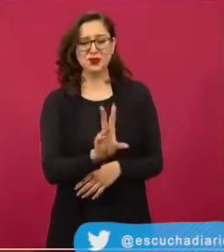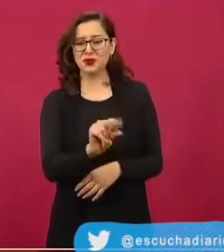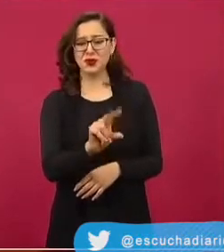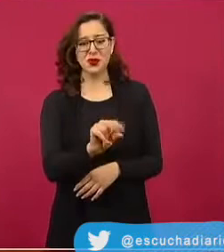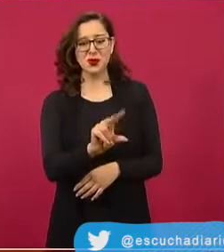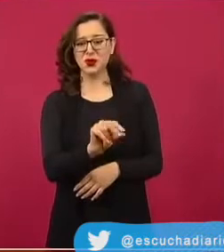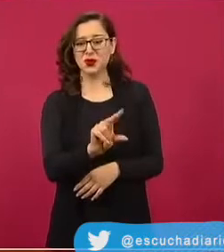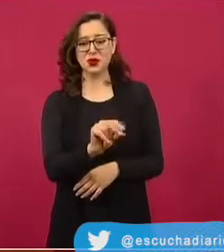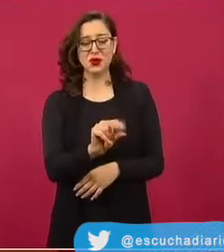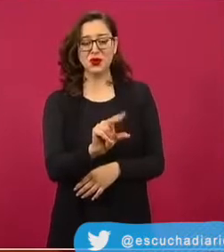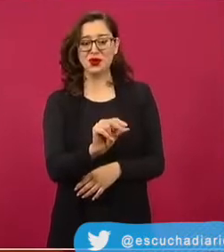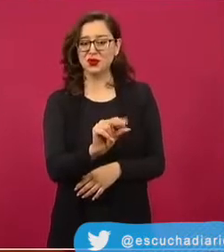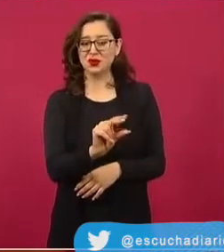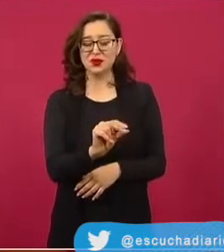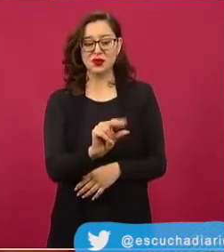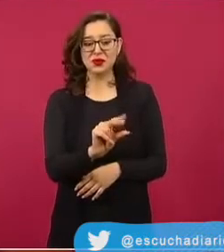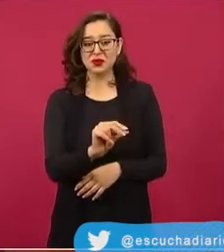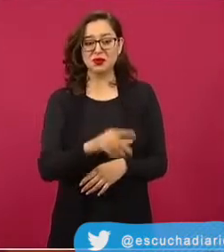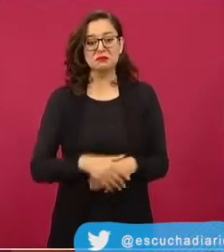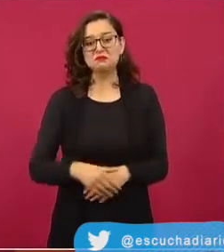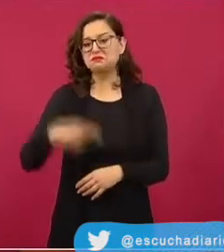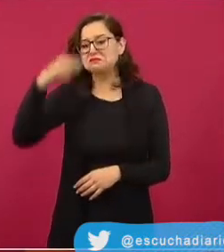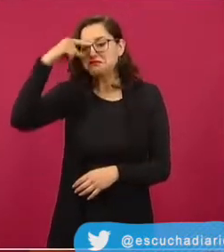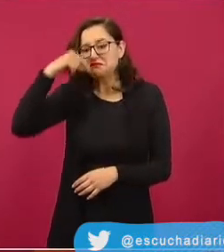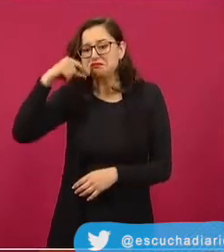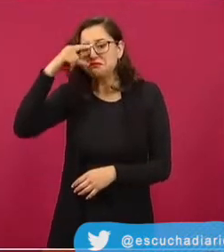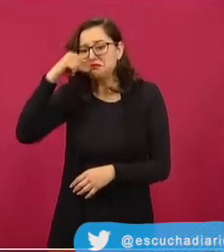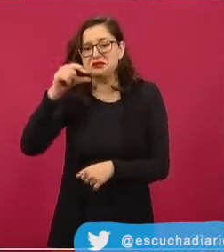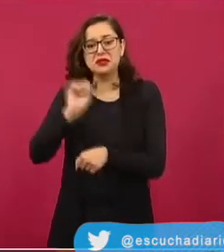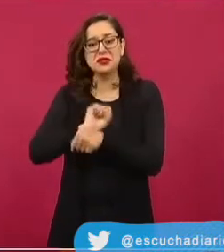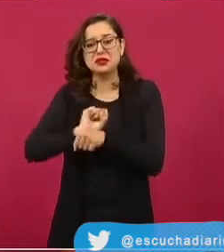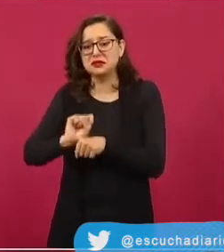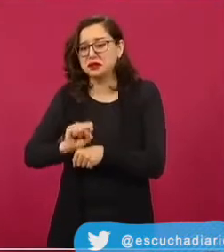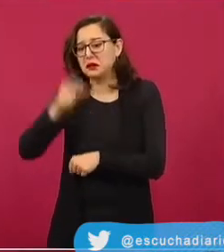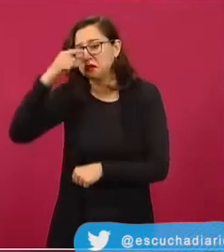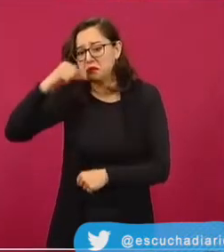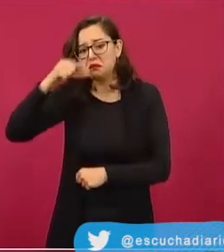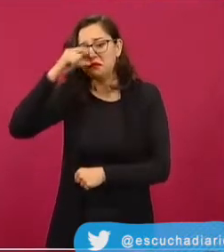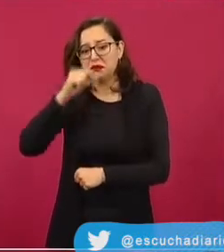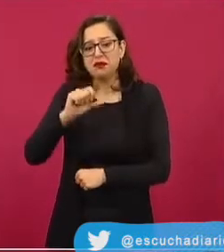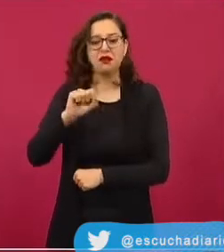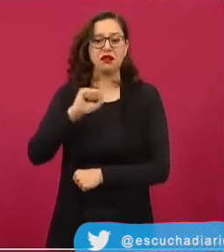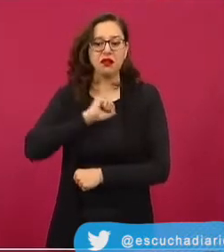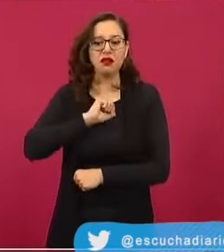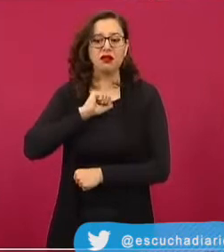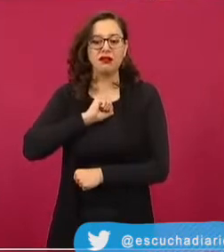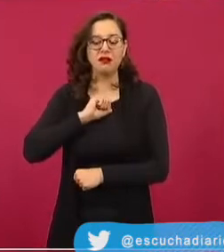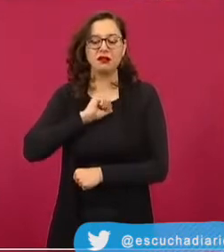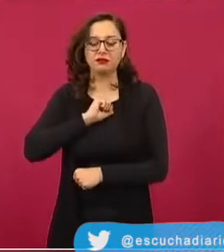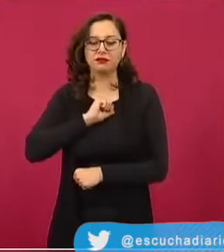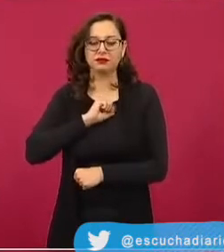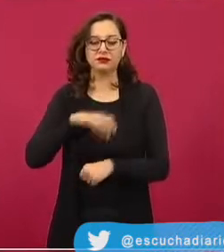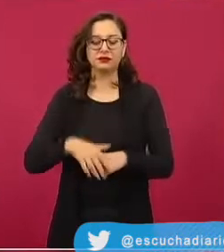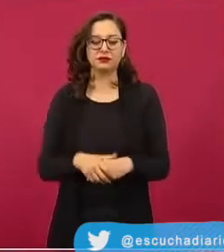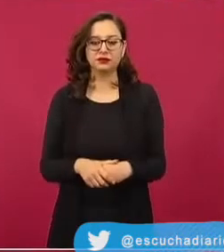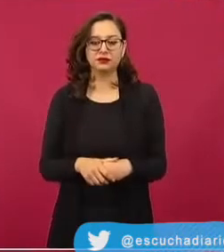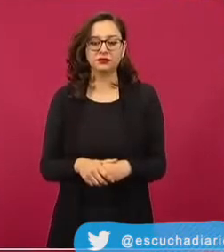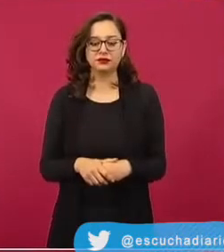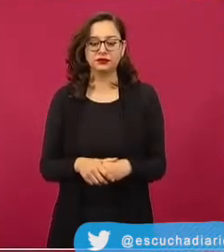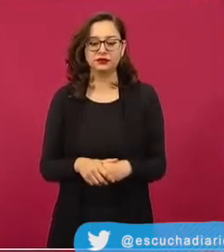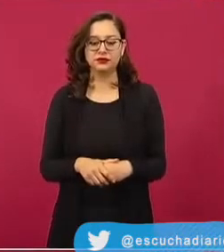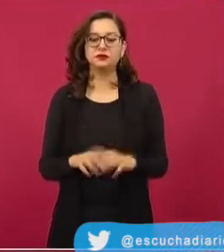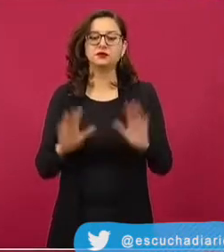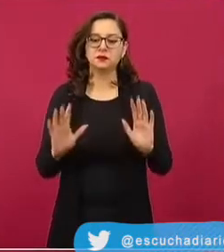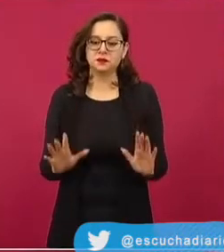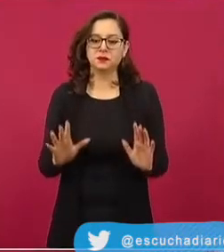sobre la detención de cuauhtemoc gutiérrez ex líder del pri en la ciudad de mexico el presidente mencionó que la ley se aplica sin